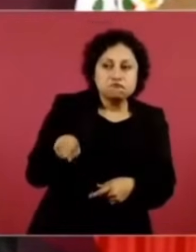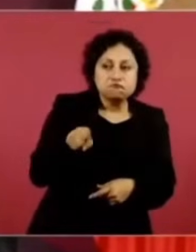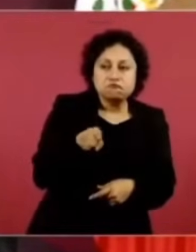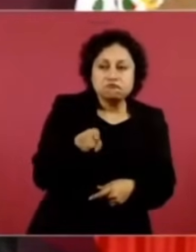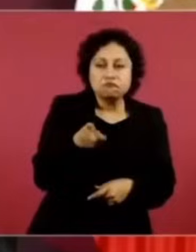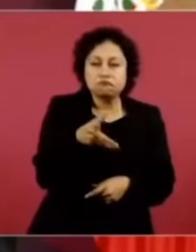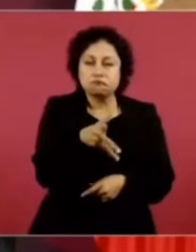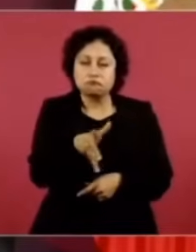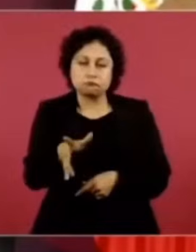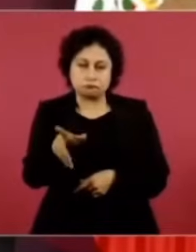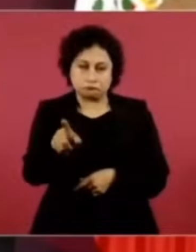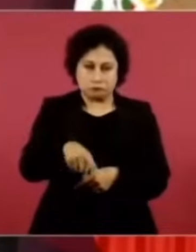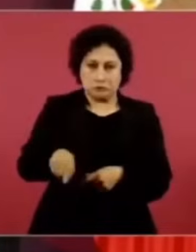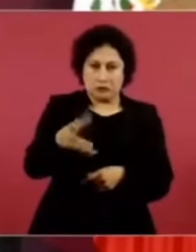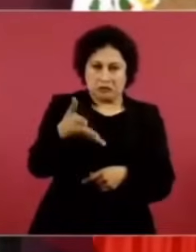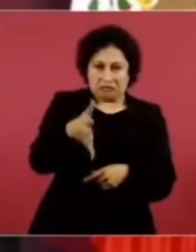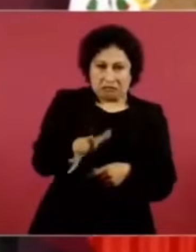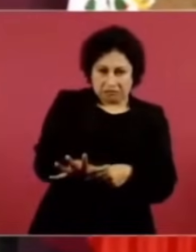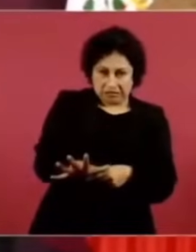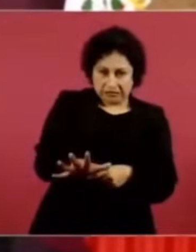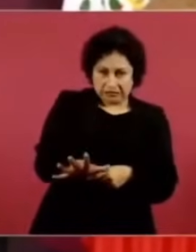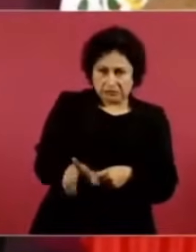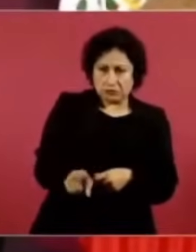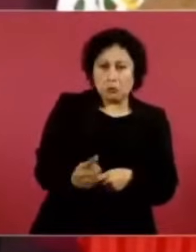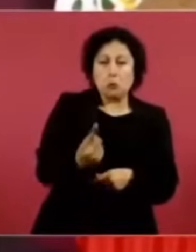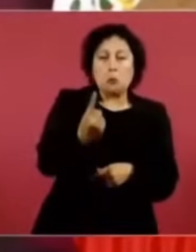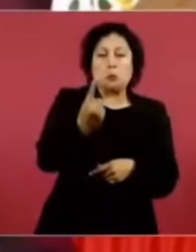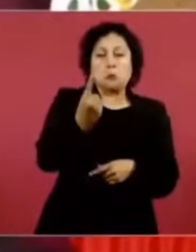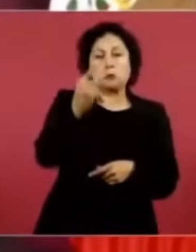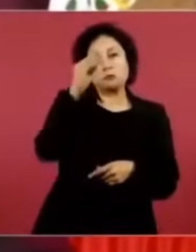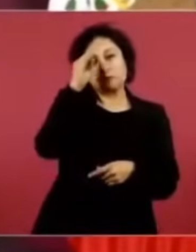de 10, 1.